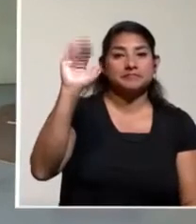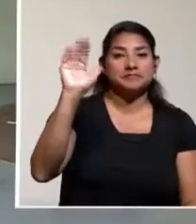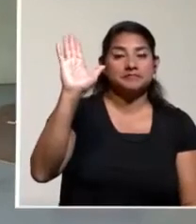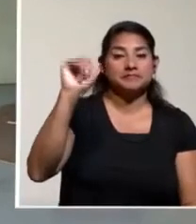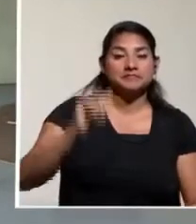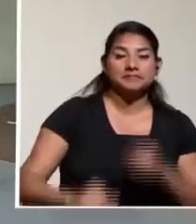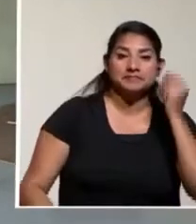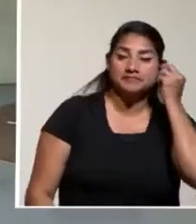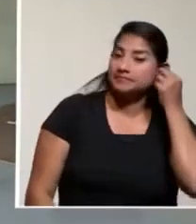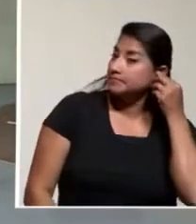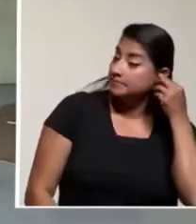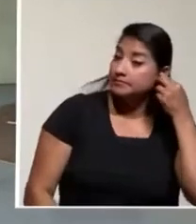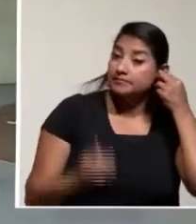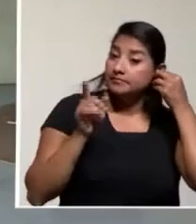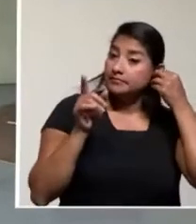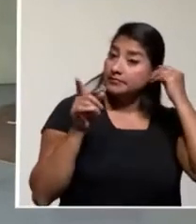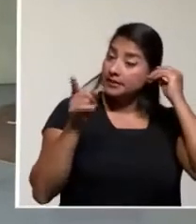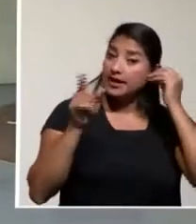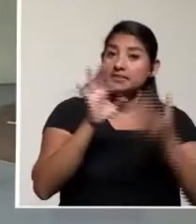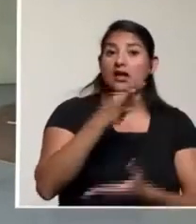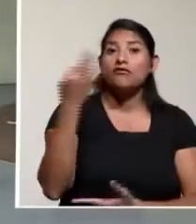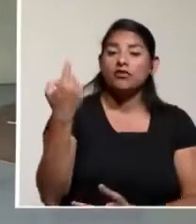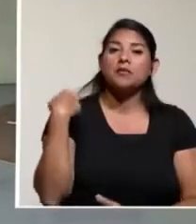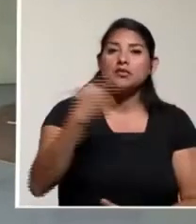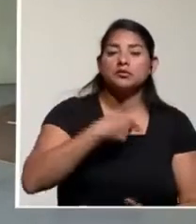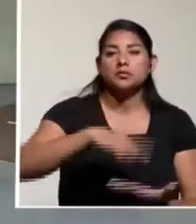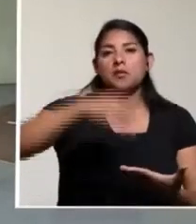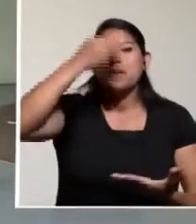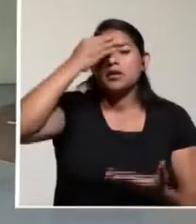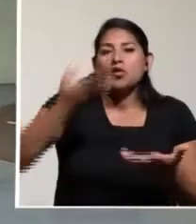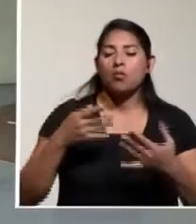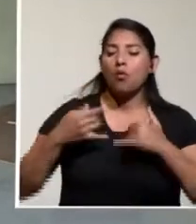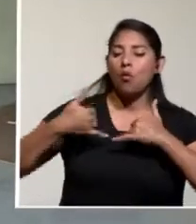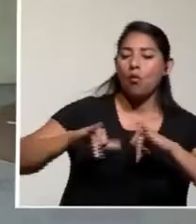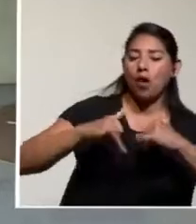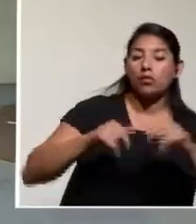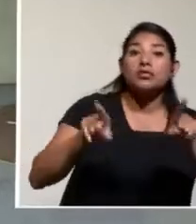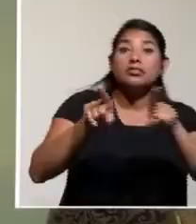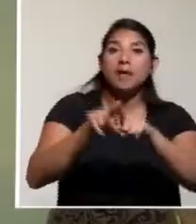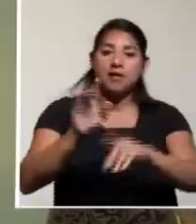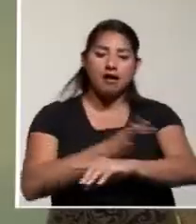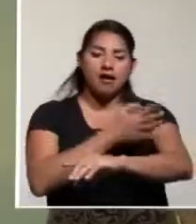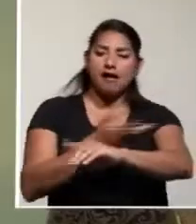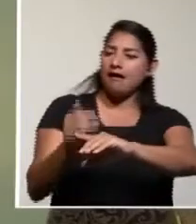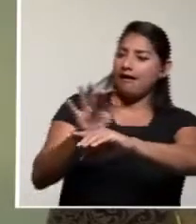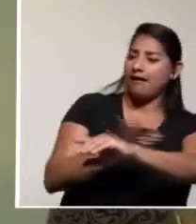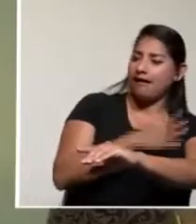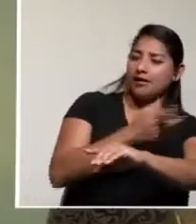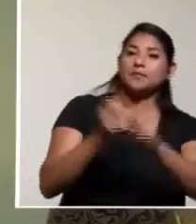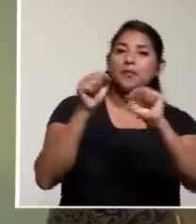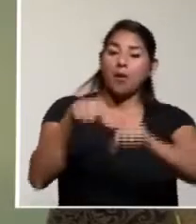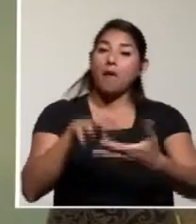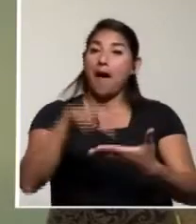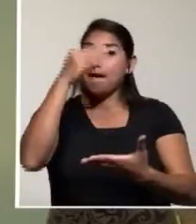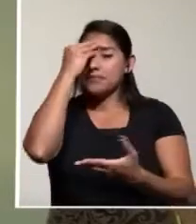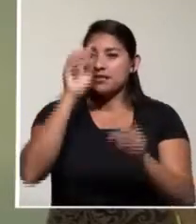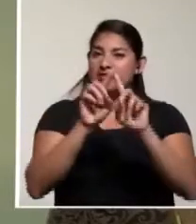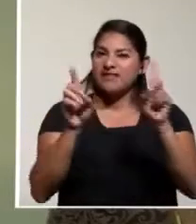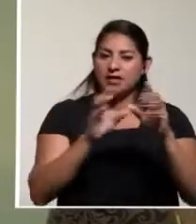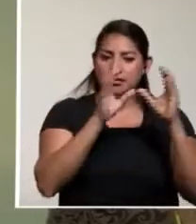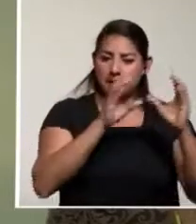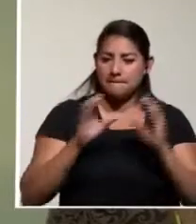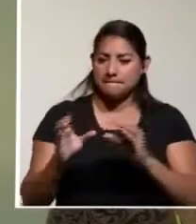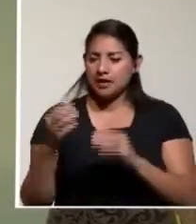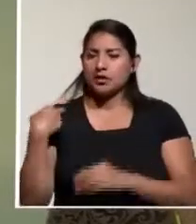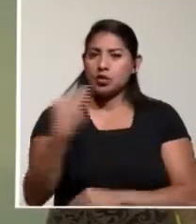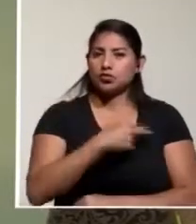Ven, así es como aprendemos que a través de muchos juegos y también canciones, como lo acabamos de hacer ahorita, podemos aprender las partes del